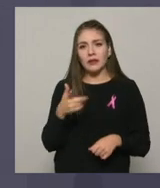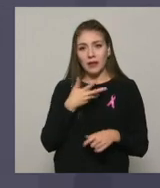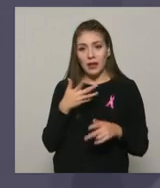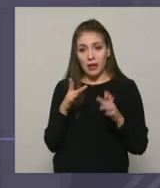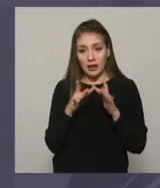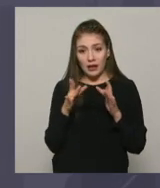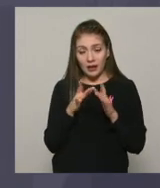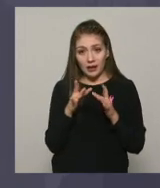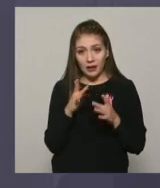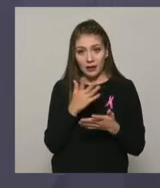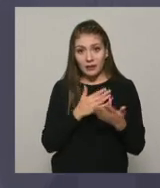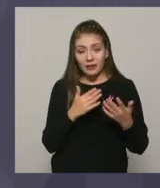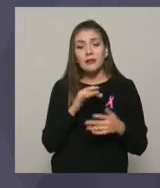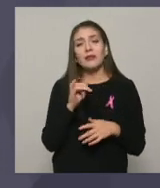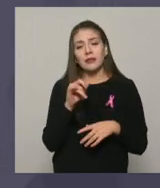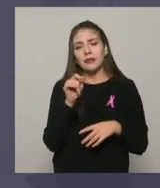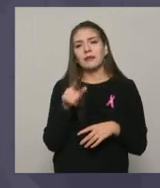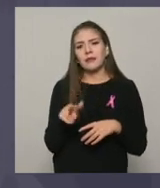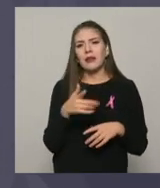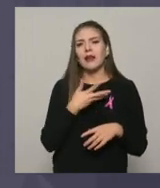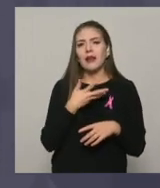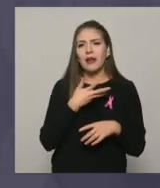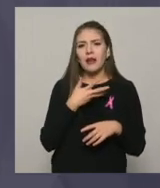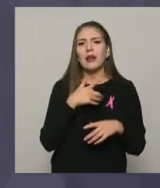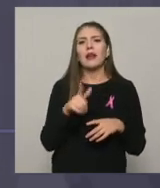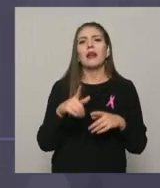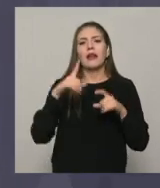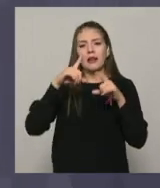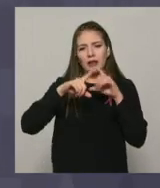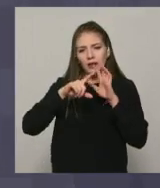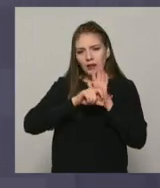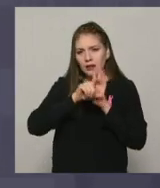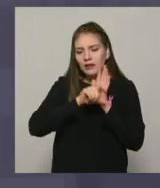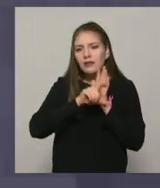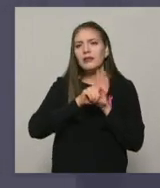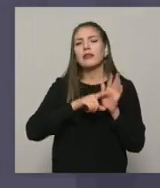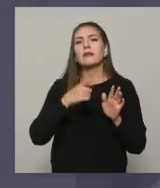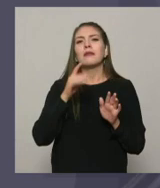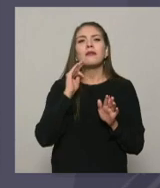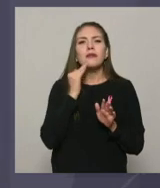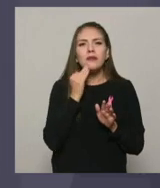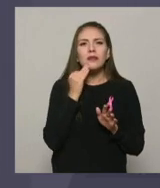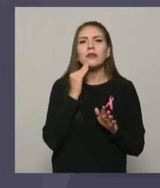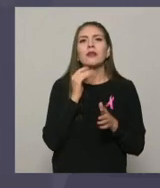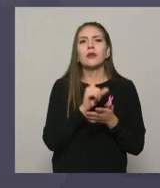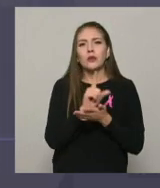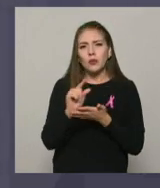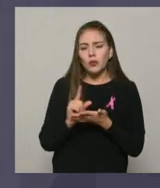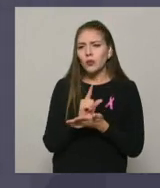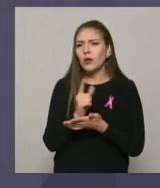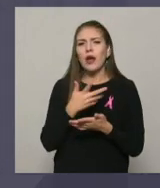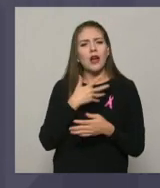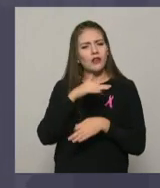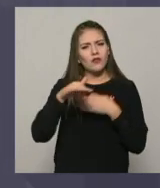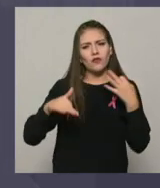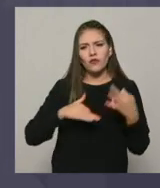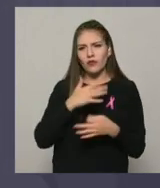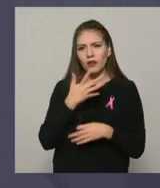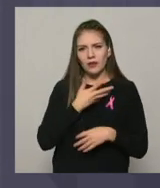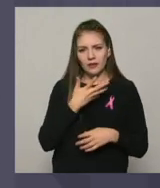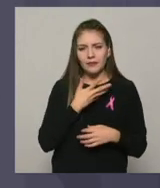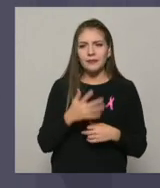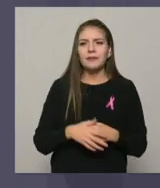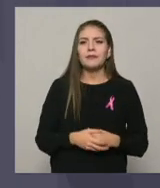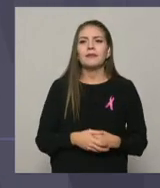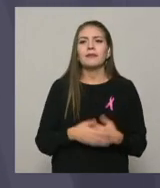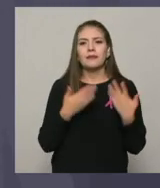que sí, pues síganos en nuestras redes sociales. Les recuerdo que tenemos Instagram, Facebook, Twitter, en LinkedIn, en todos los espacios nos encuentran. Yo te felicito